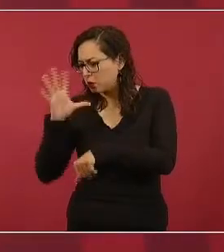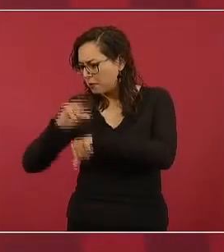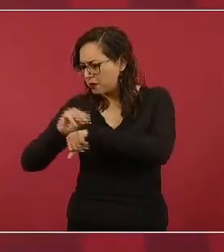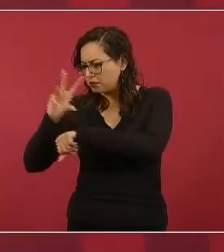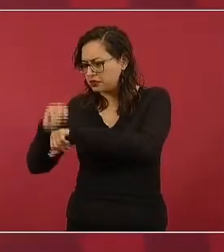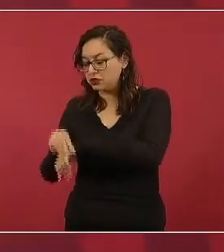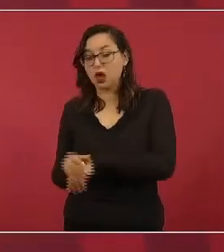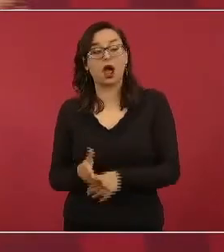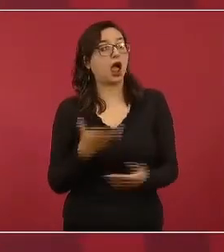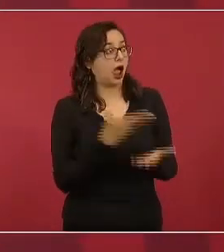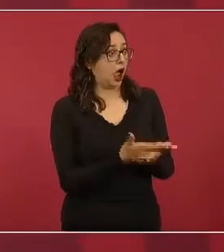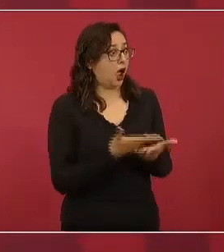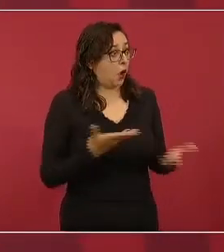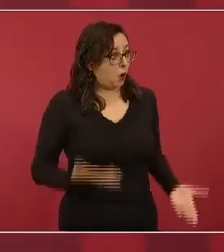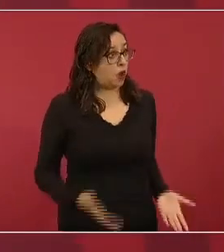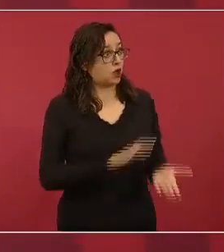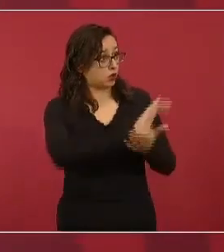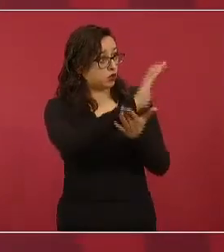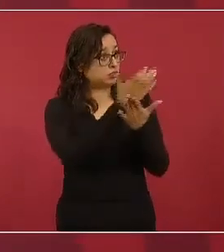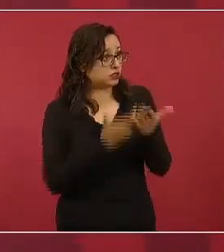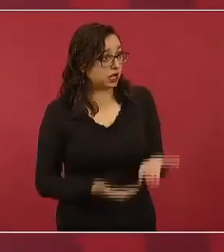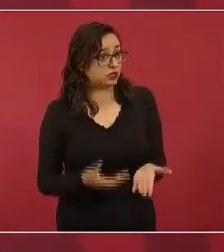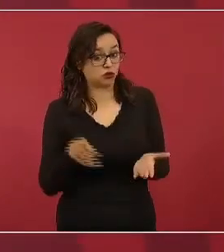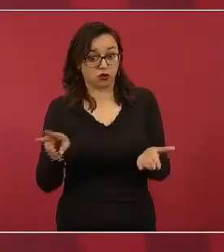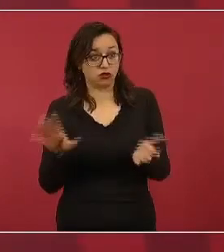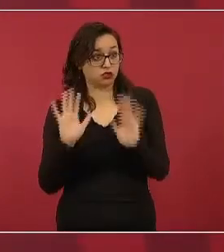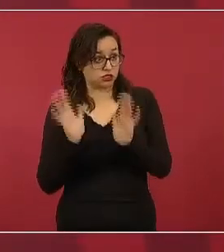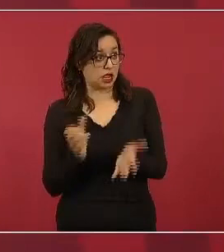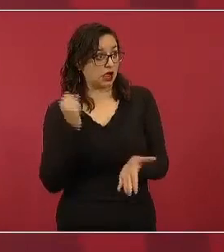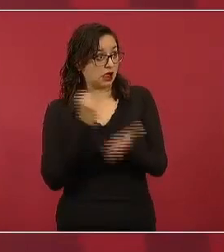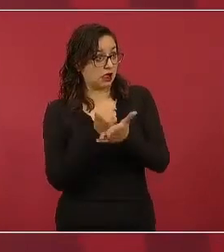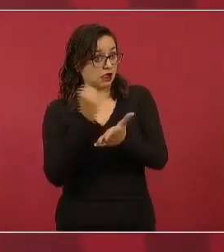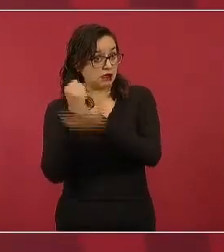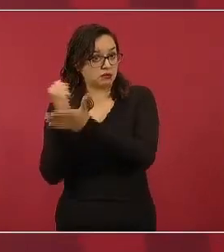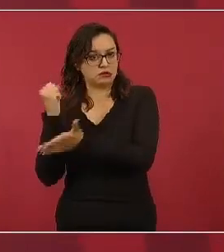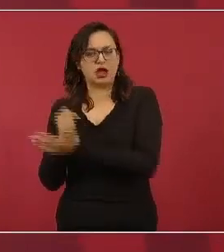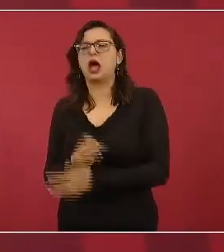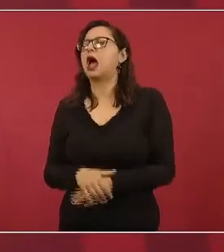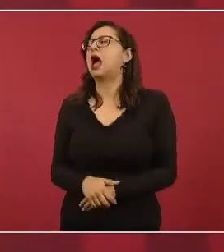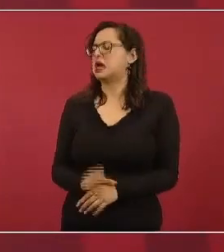contratos actuales. Ah, sí, siempre y cuando